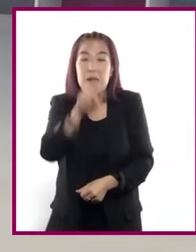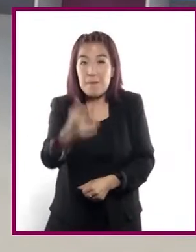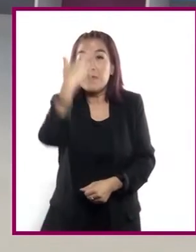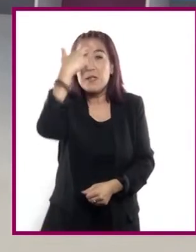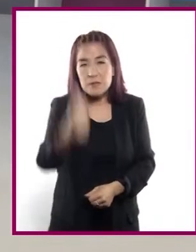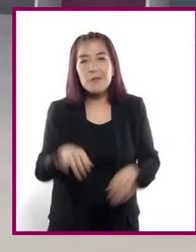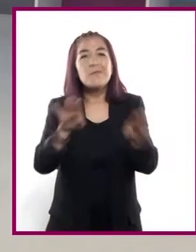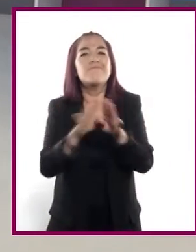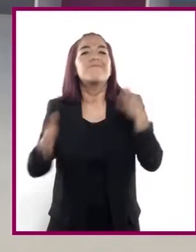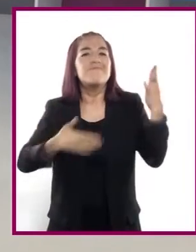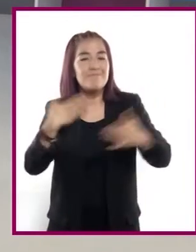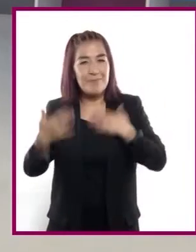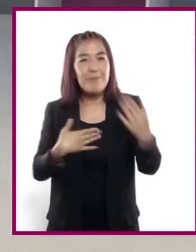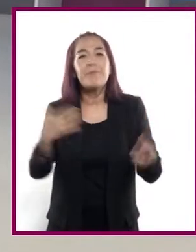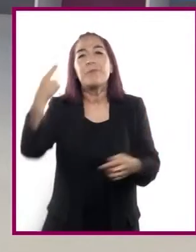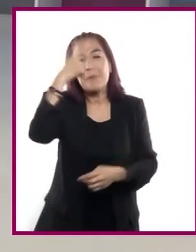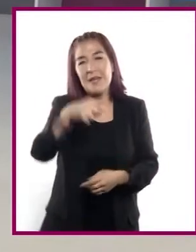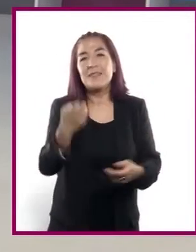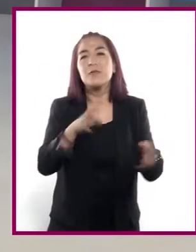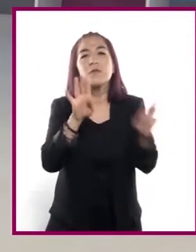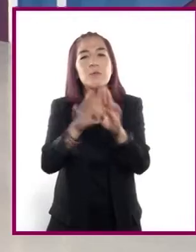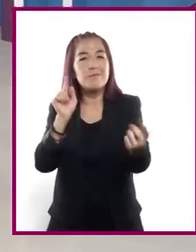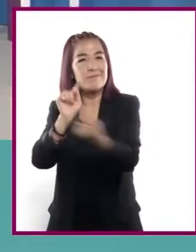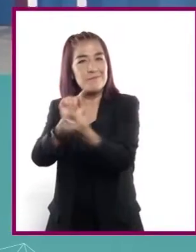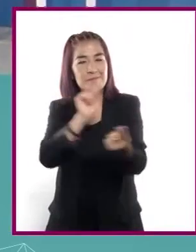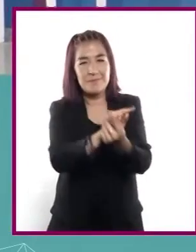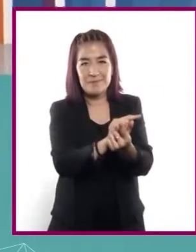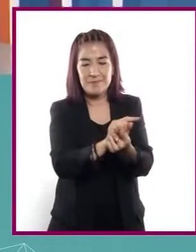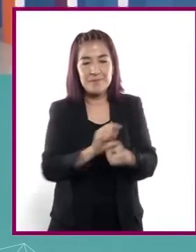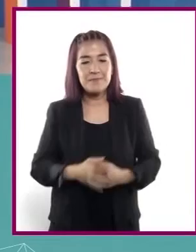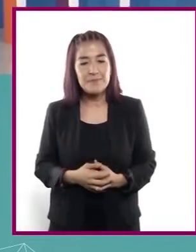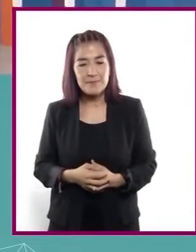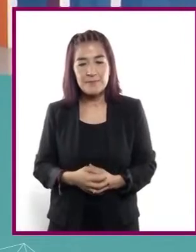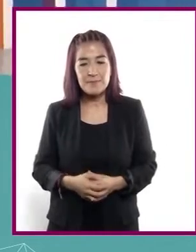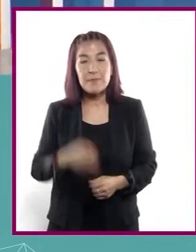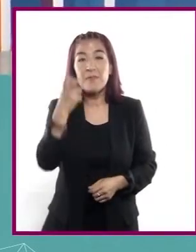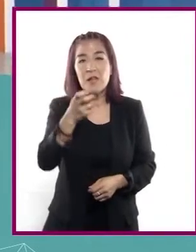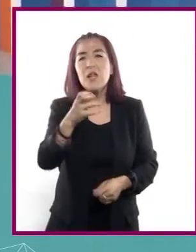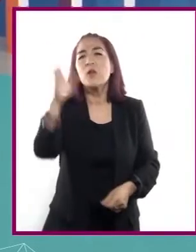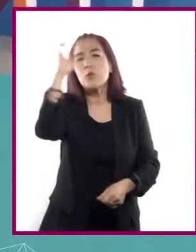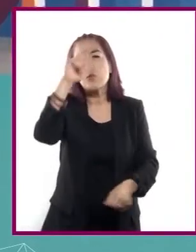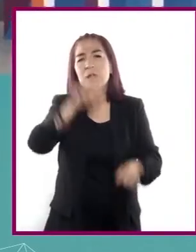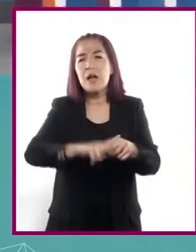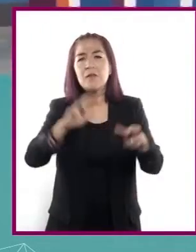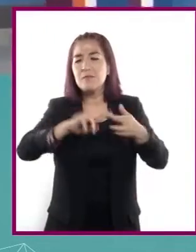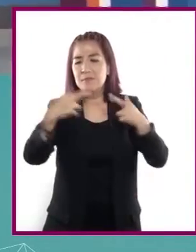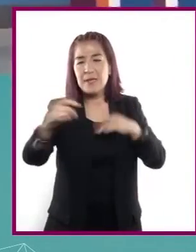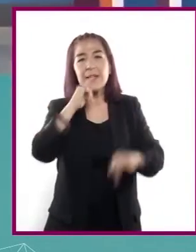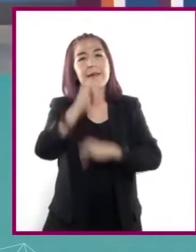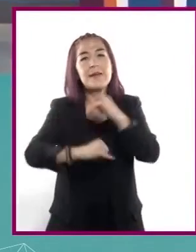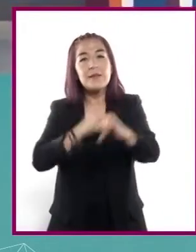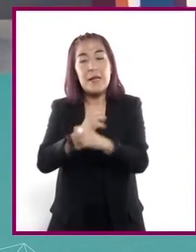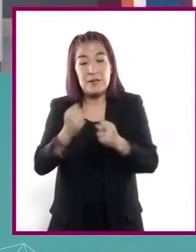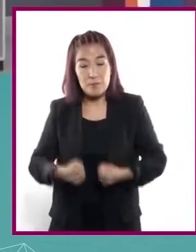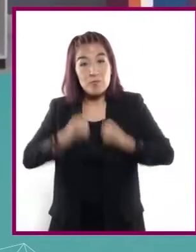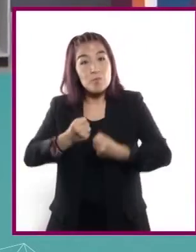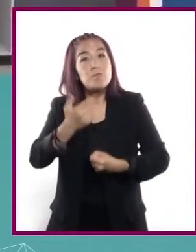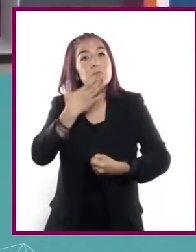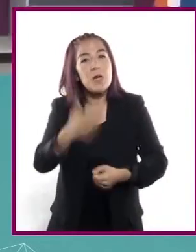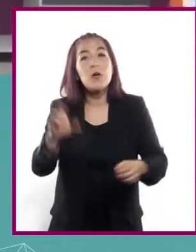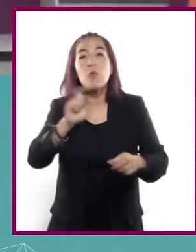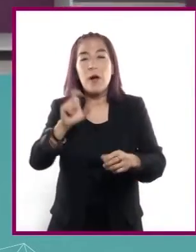la armonía en la interacción. La relación intercultural se fortalece cuando nos